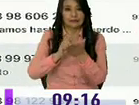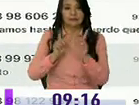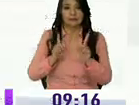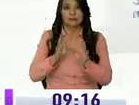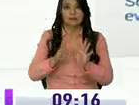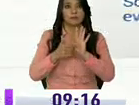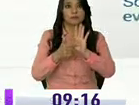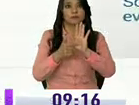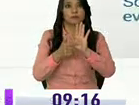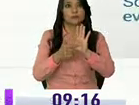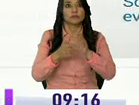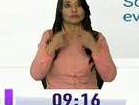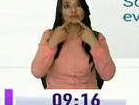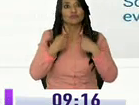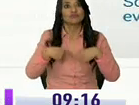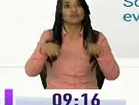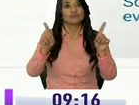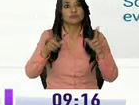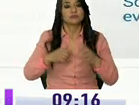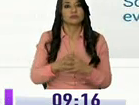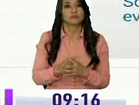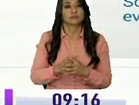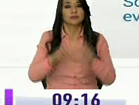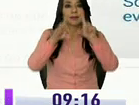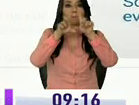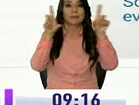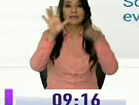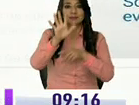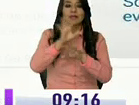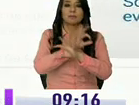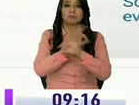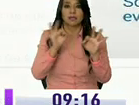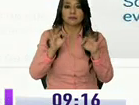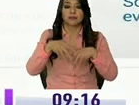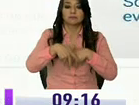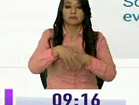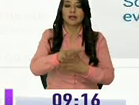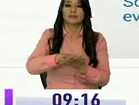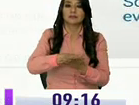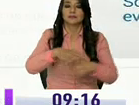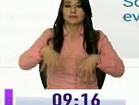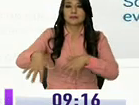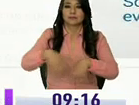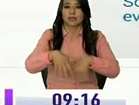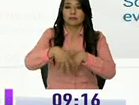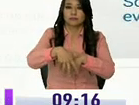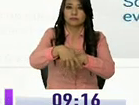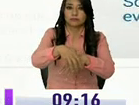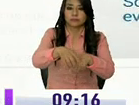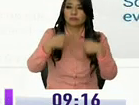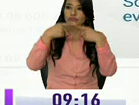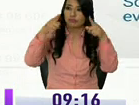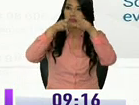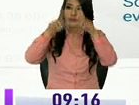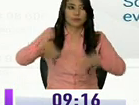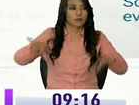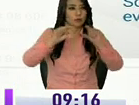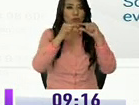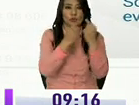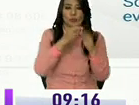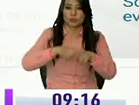favor, esto es mensaje de Emaseo. Debido a la paralización de actividades y manifestación convocadas por diferentes